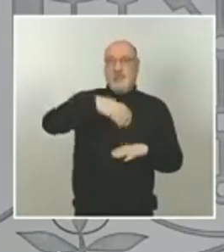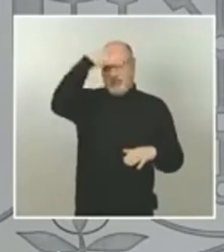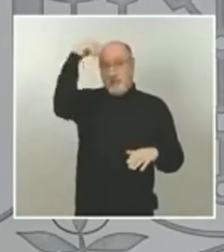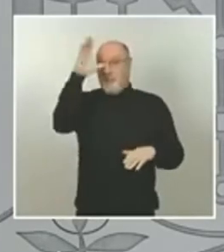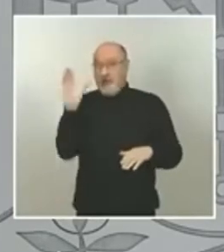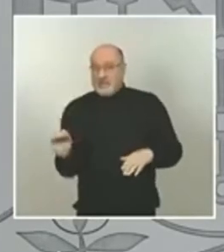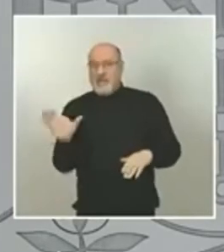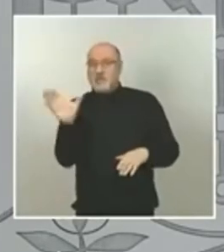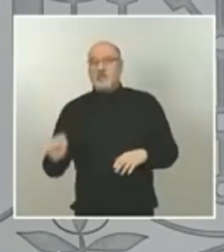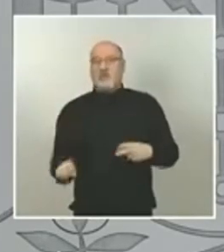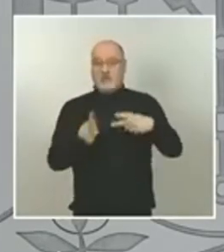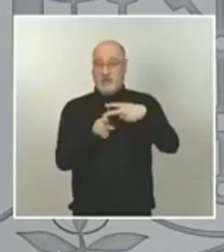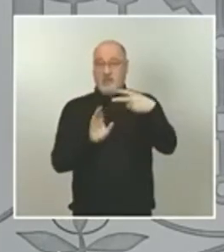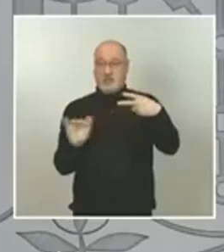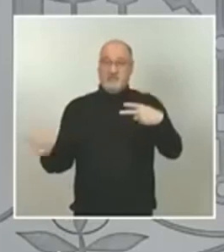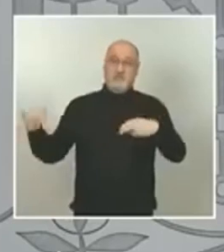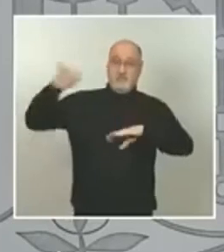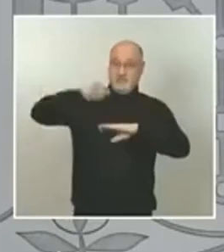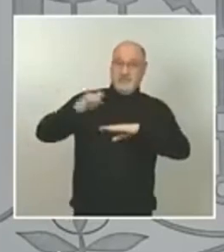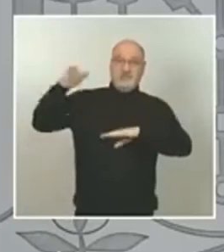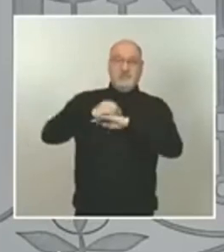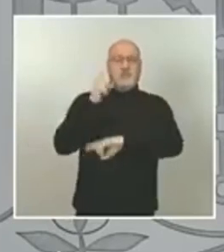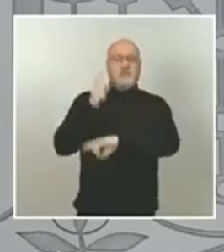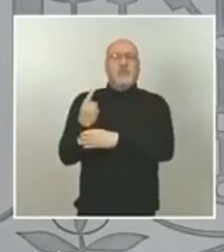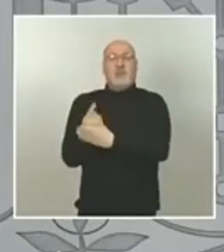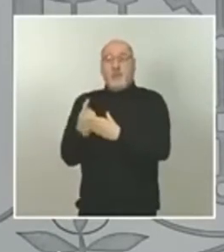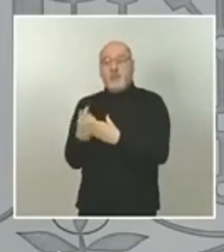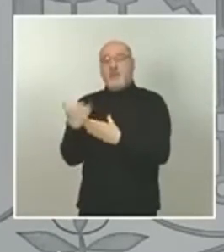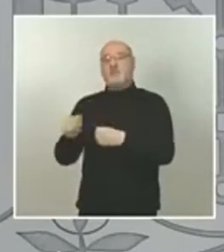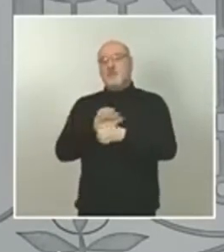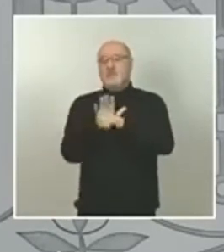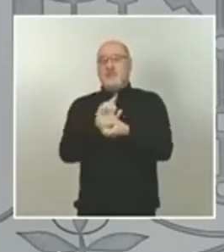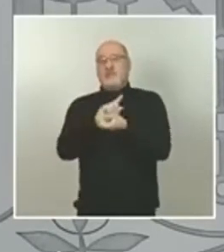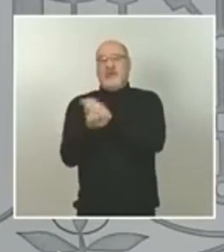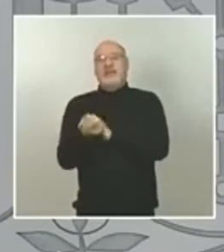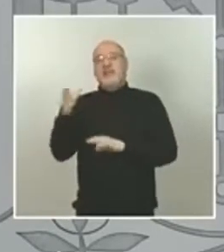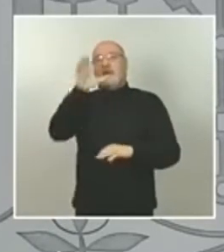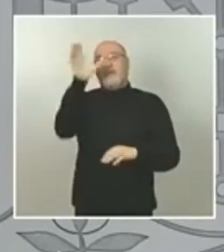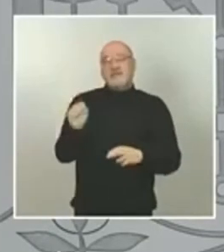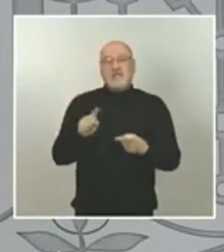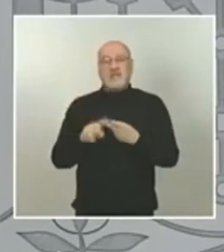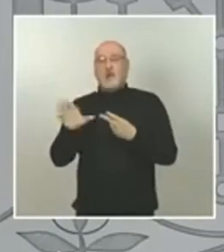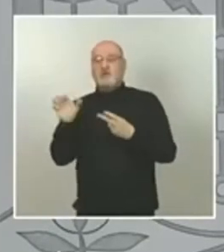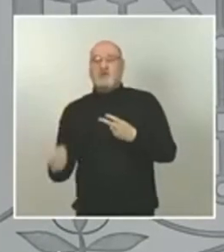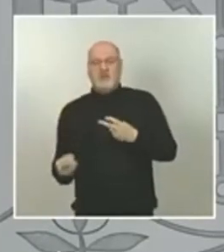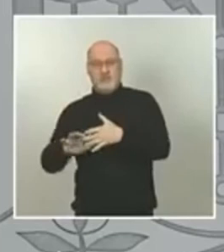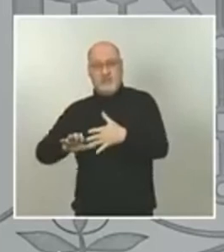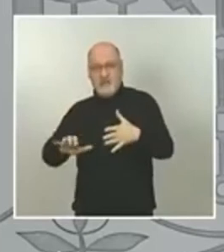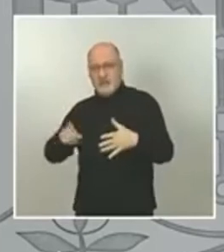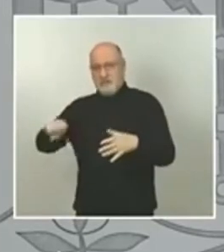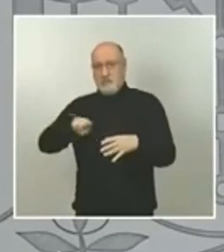Sudáfrica, puesto que en estos países es dominante las variantes tanto brasileña como sudafricana. Y en el día de